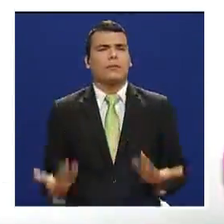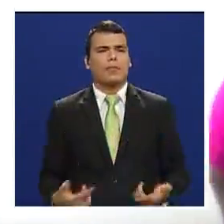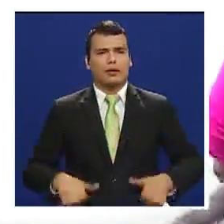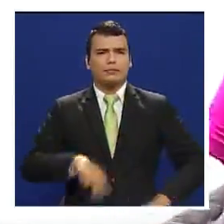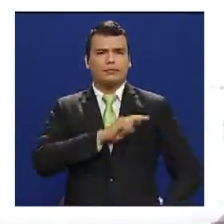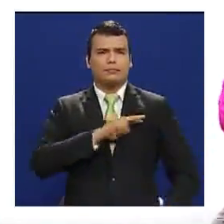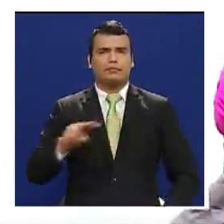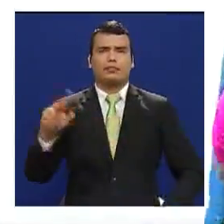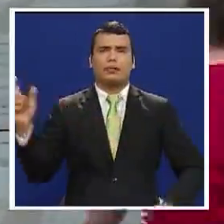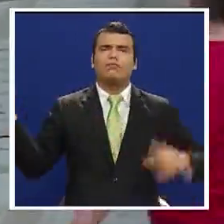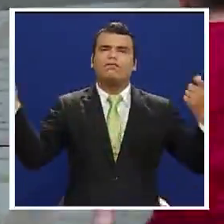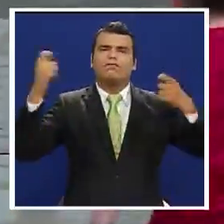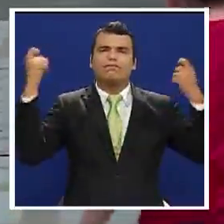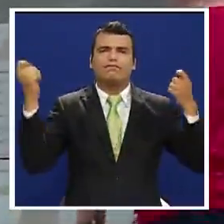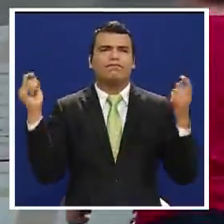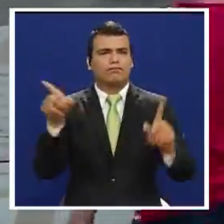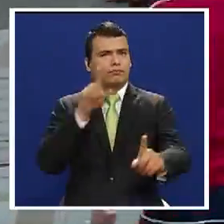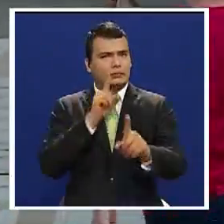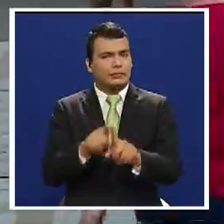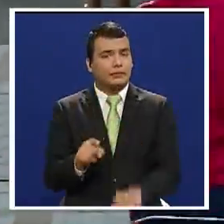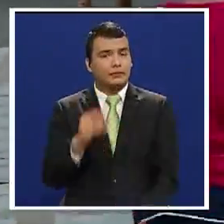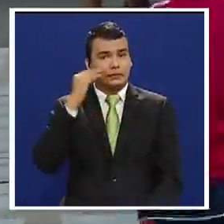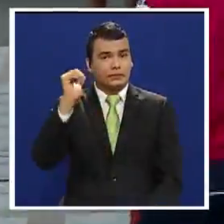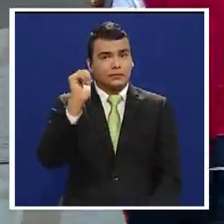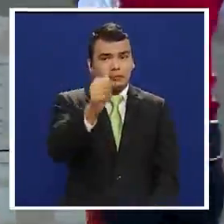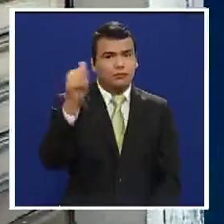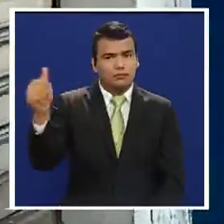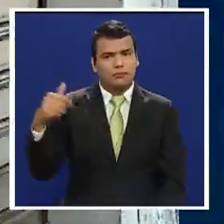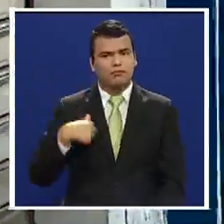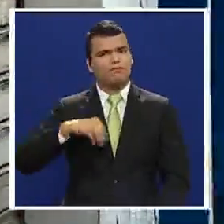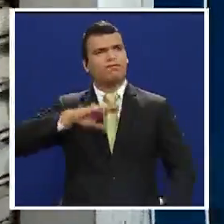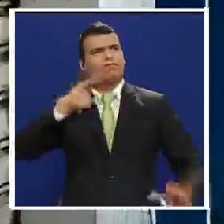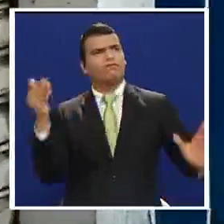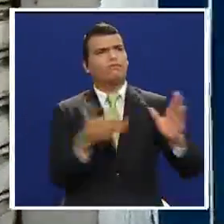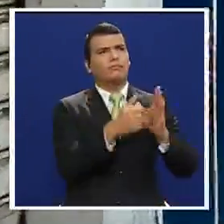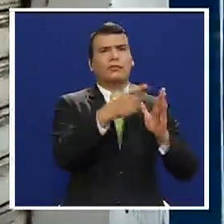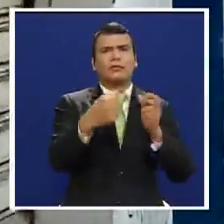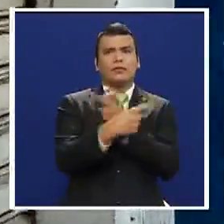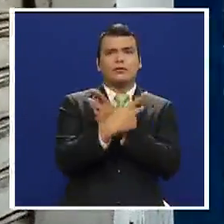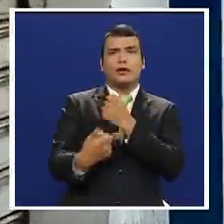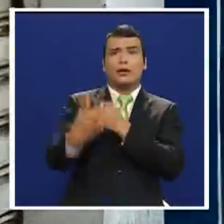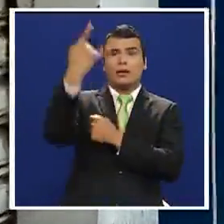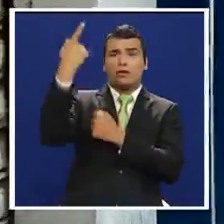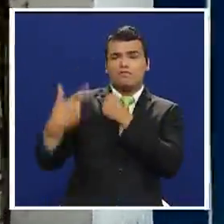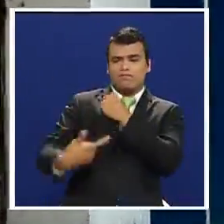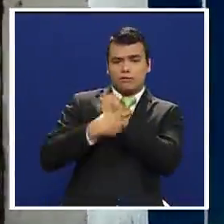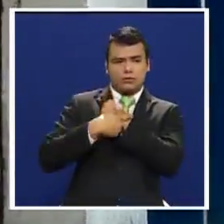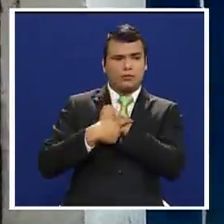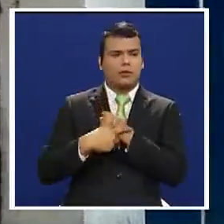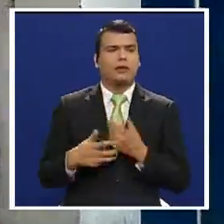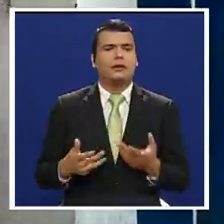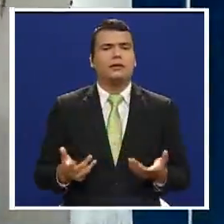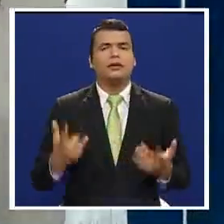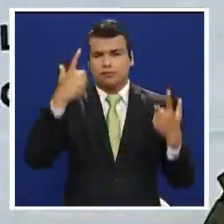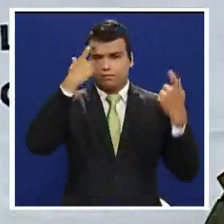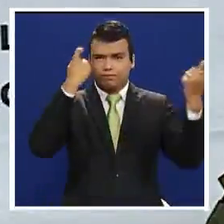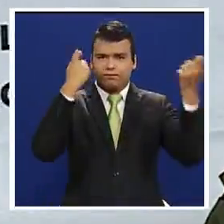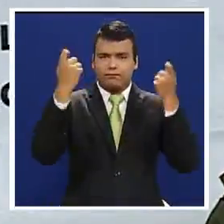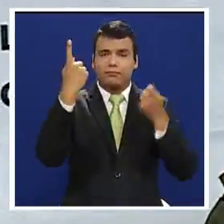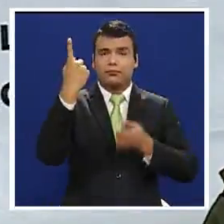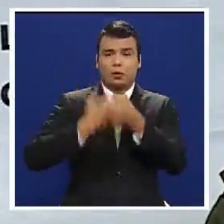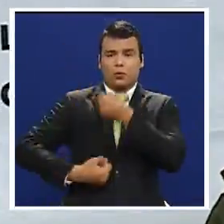de homicidios frente a 25 registrados en 2015 en la misma fecha en todo el Valle. Hay homicidios de mujeres, sí se han presentado homicidios, pero por el